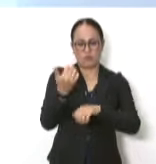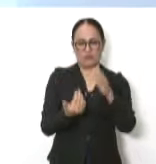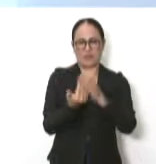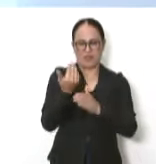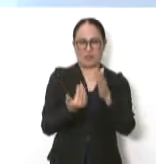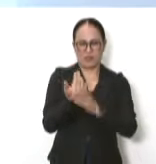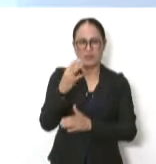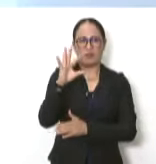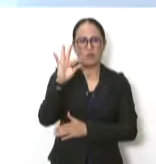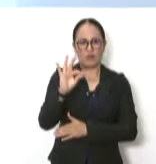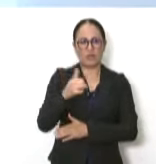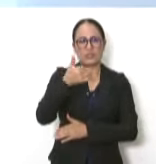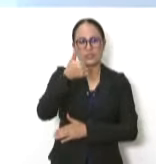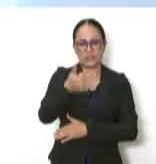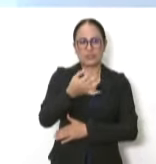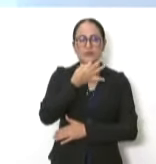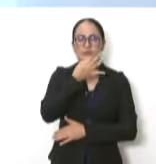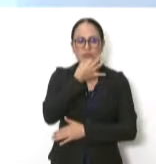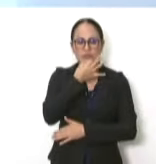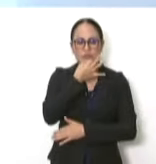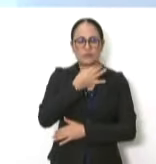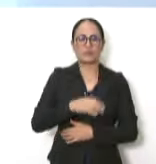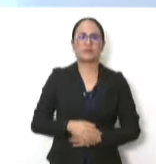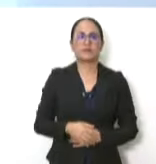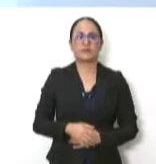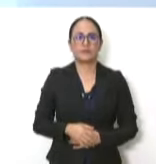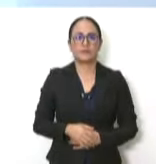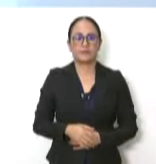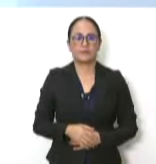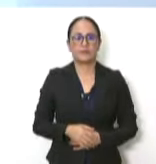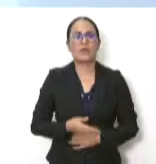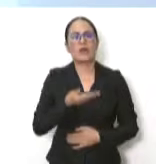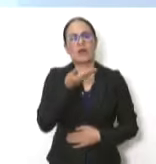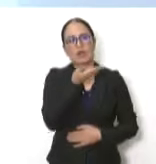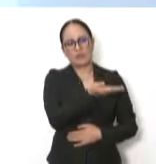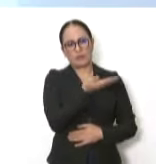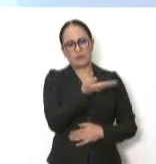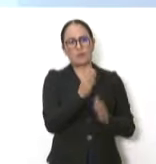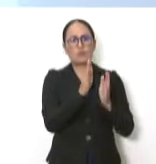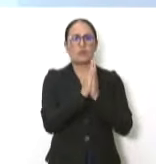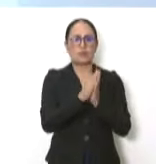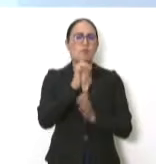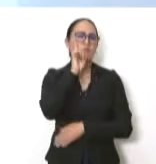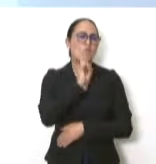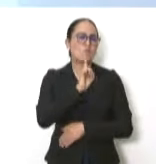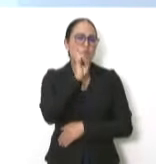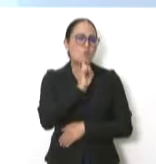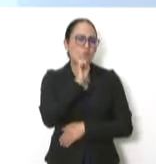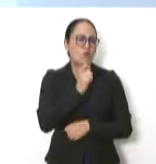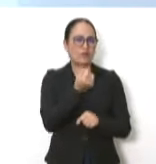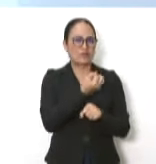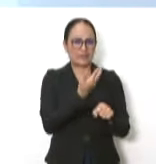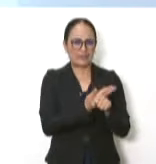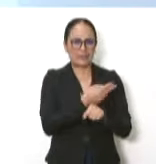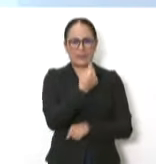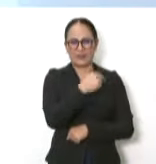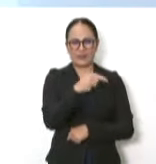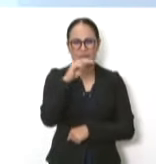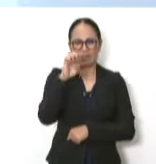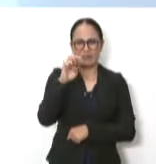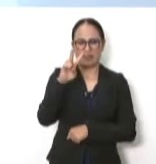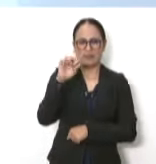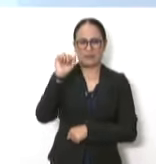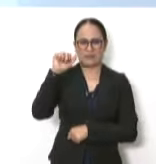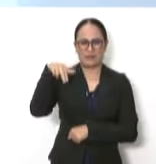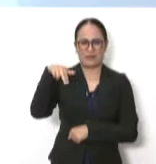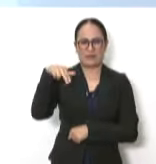con 46 minutos. Le pido a la secretaria Evangelina Sales,